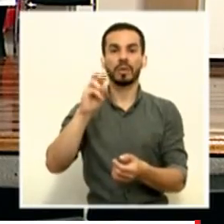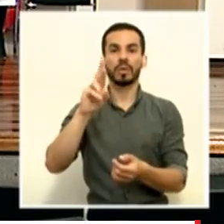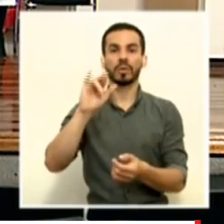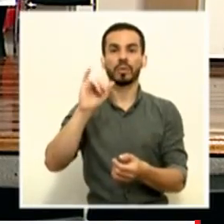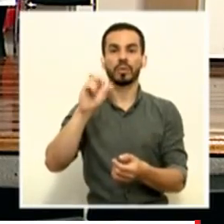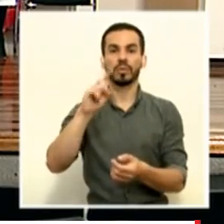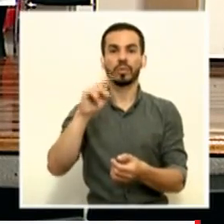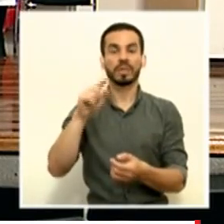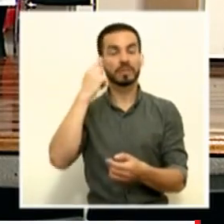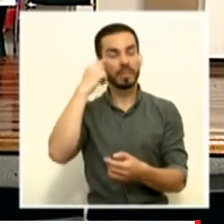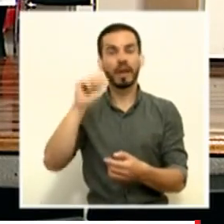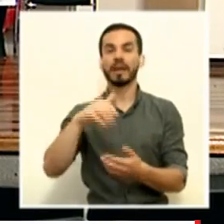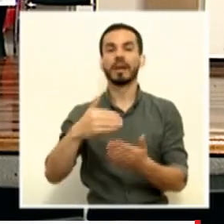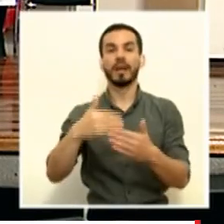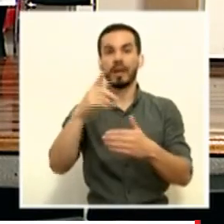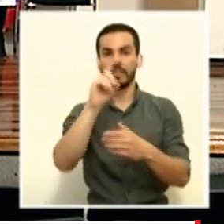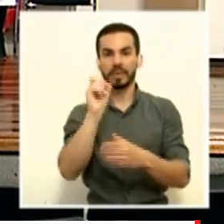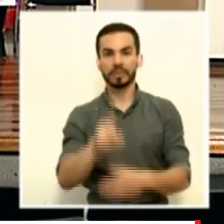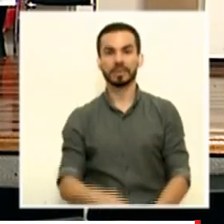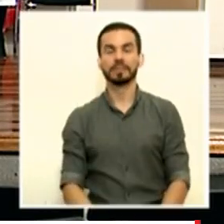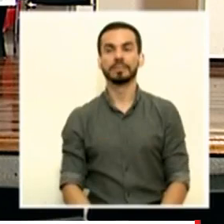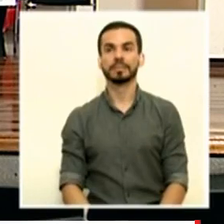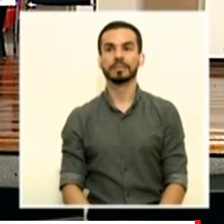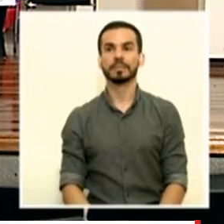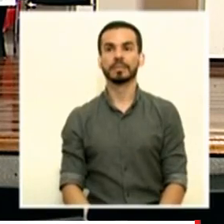Social, para la siguiente consulta.